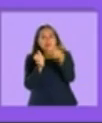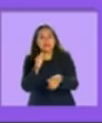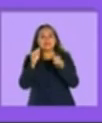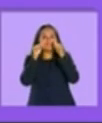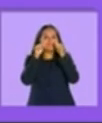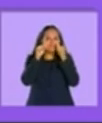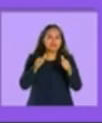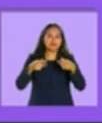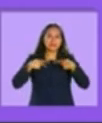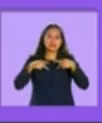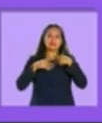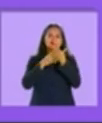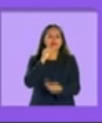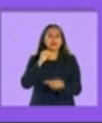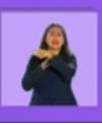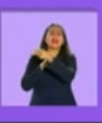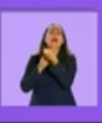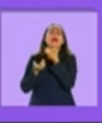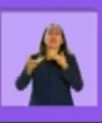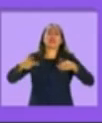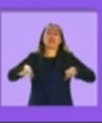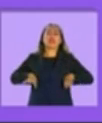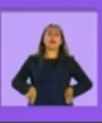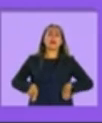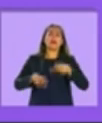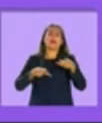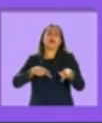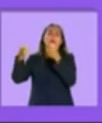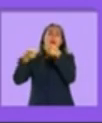vi un debate verdaderamente aburrido, ¿no?